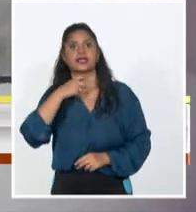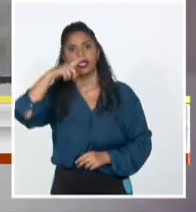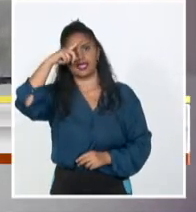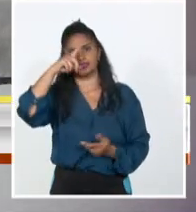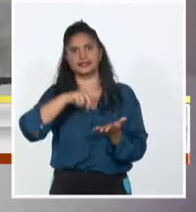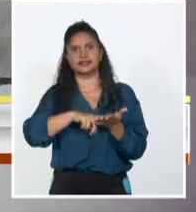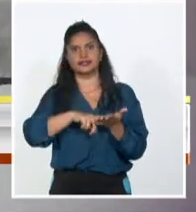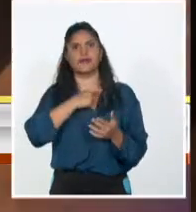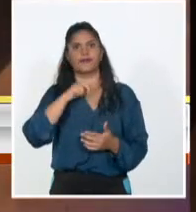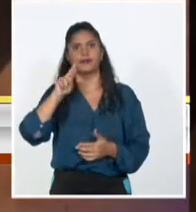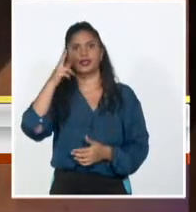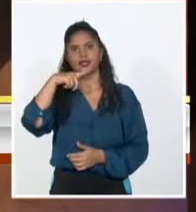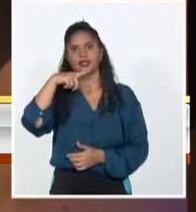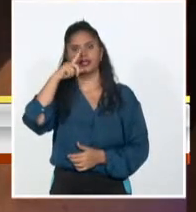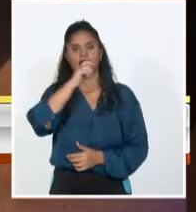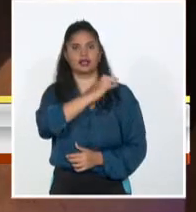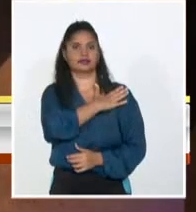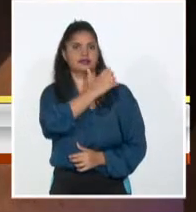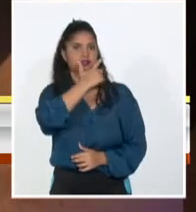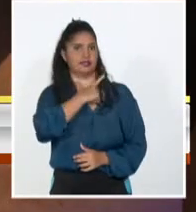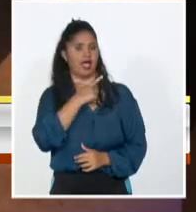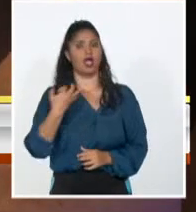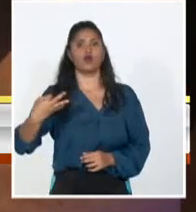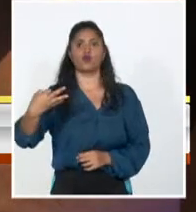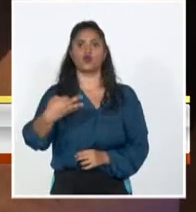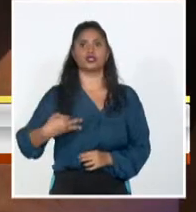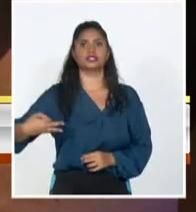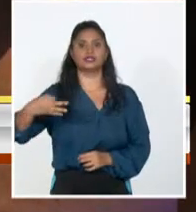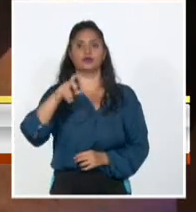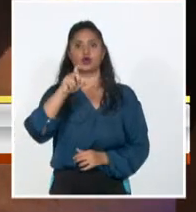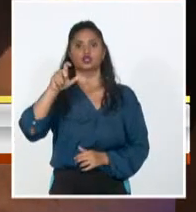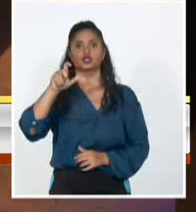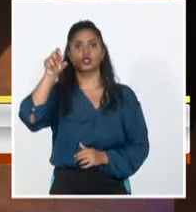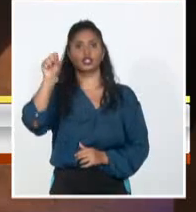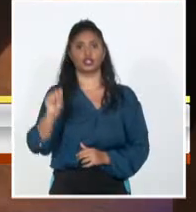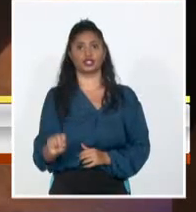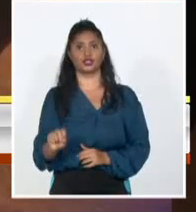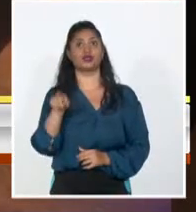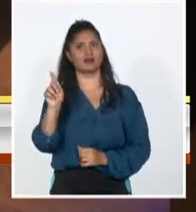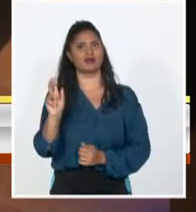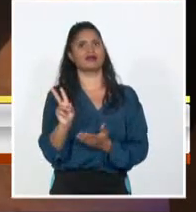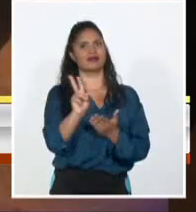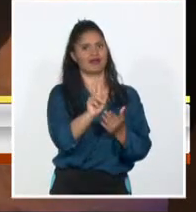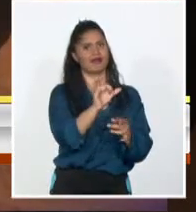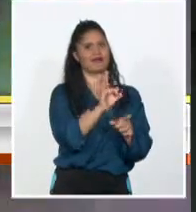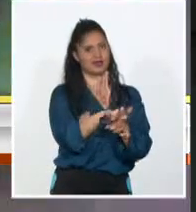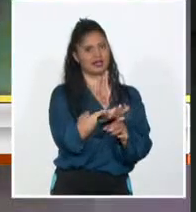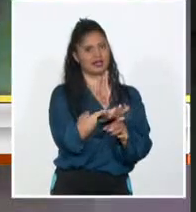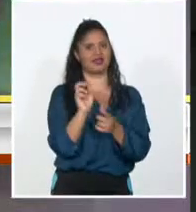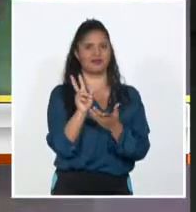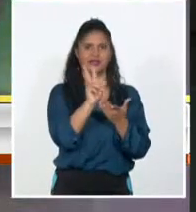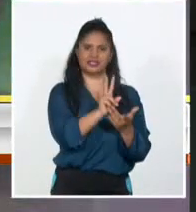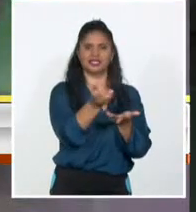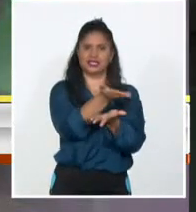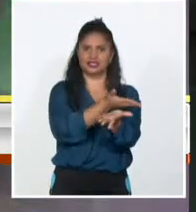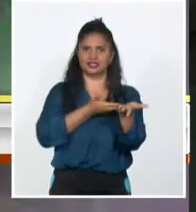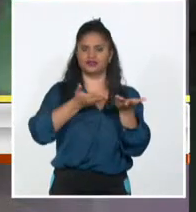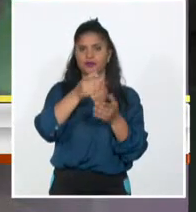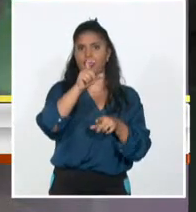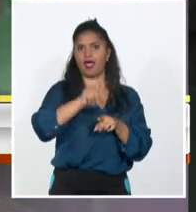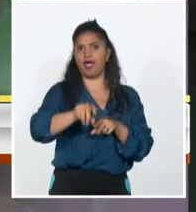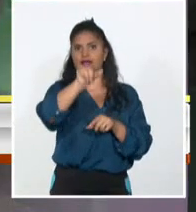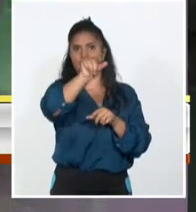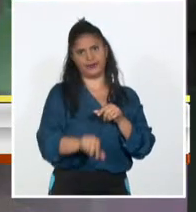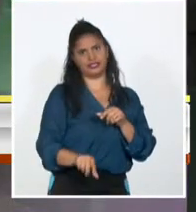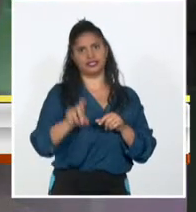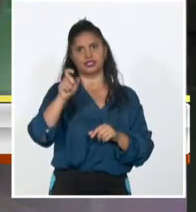Créditos y Servicios Pelayo Cuervo del municipio de Consolación del Sur, inició el recorrido. Allí conoció del campesino Carlos Einar